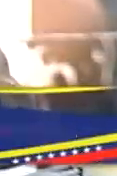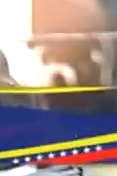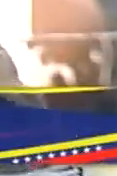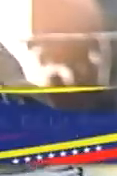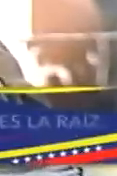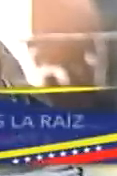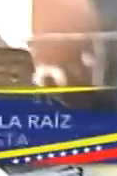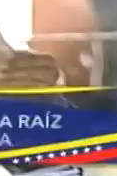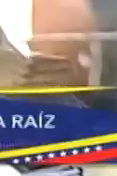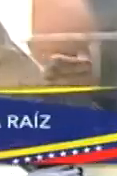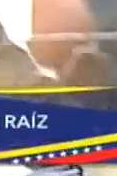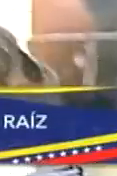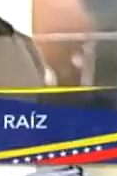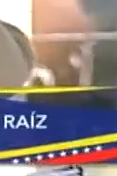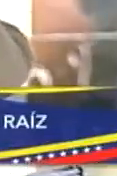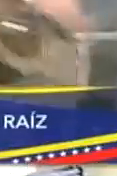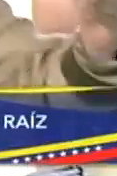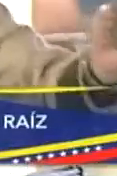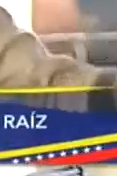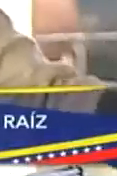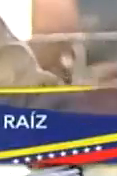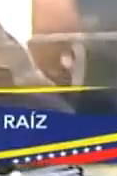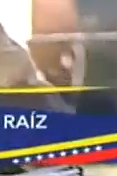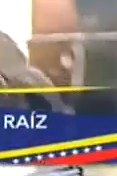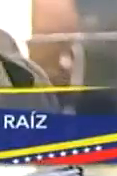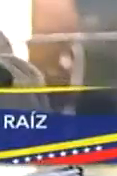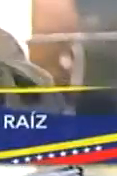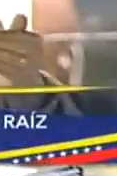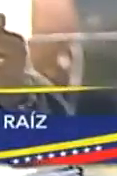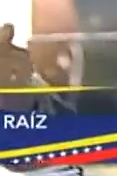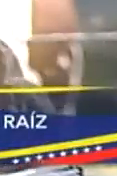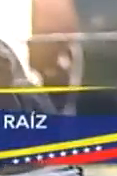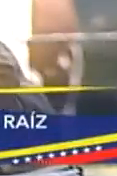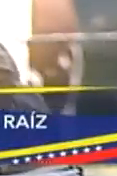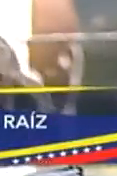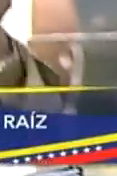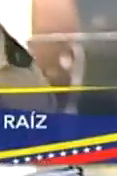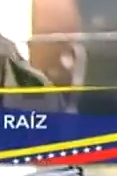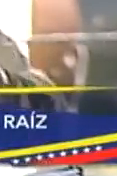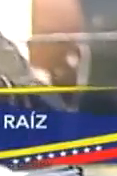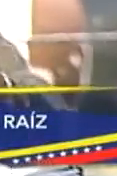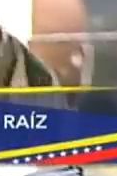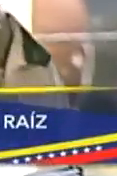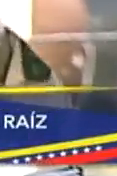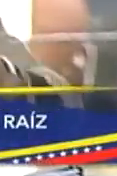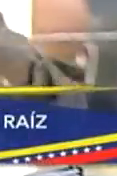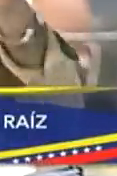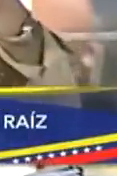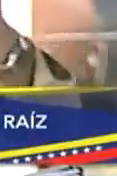de varias generaciones que irrumpieron y abrieron los caminos para que la